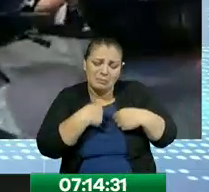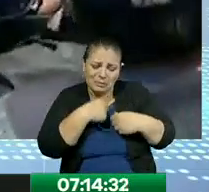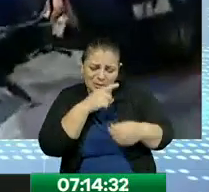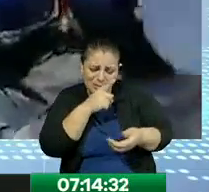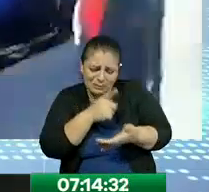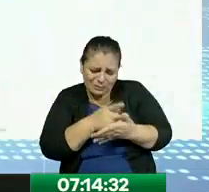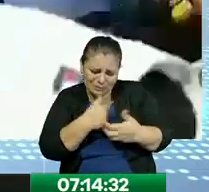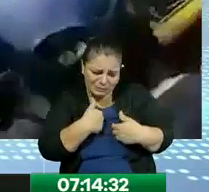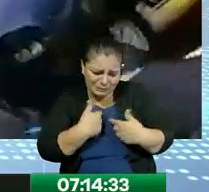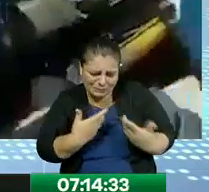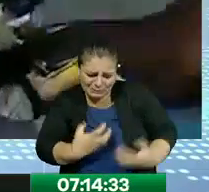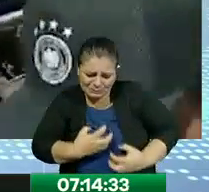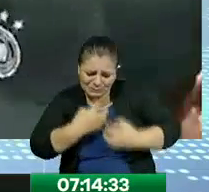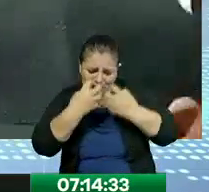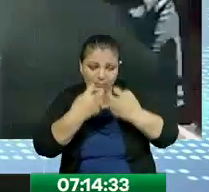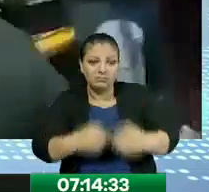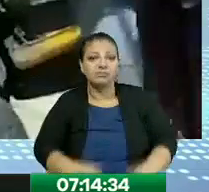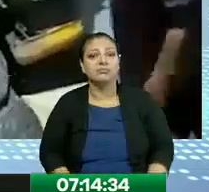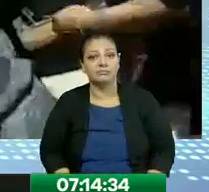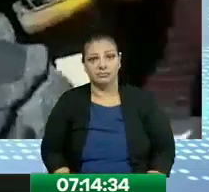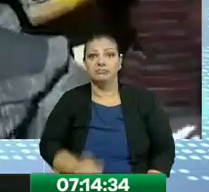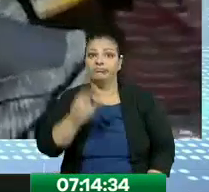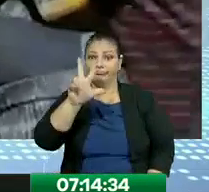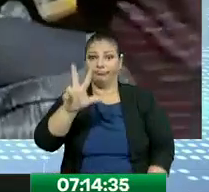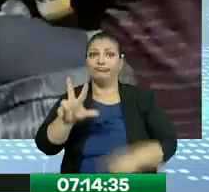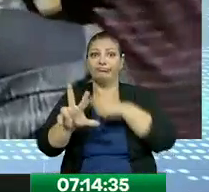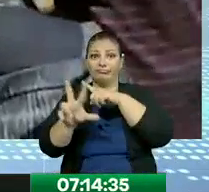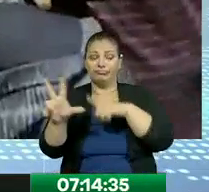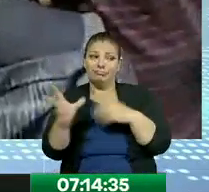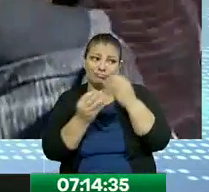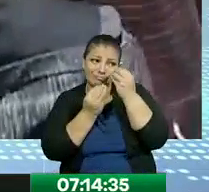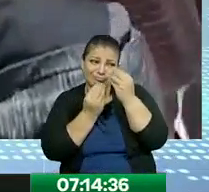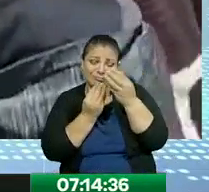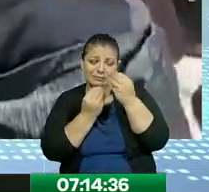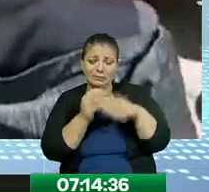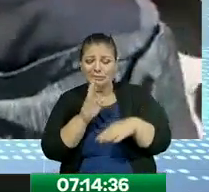siente un verdadero precedente para que aquello no se vuelva a repetir. Claro.